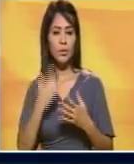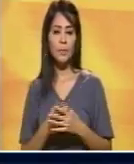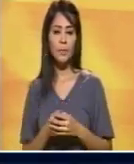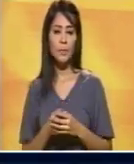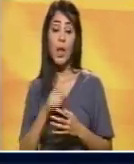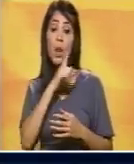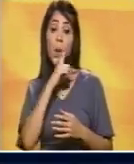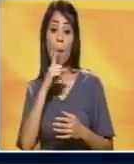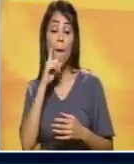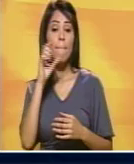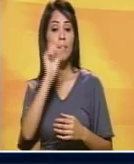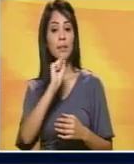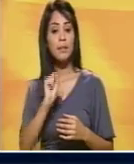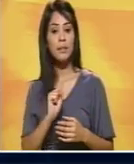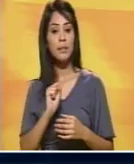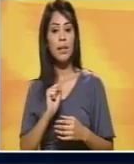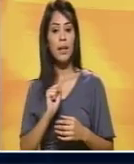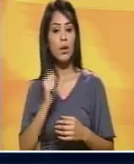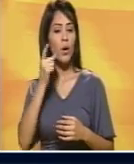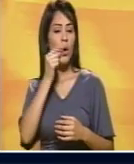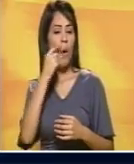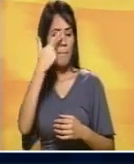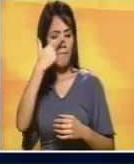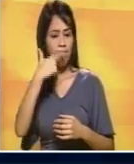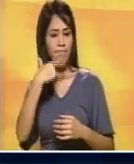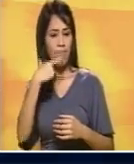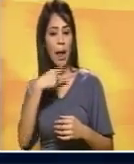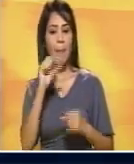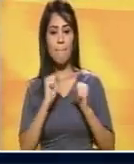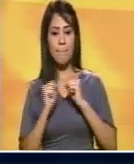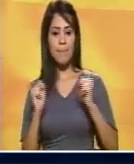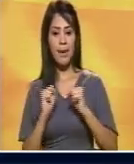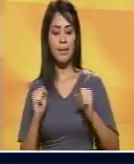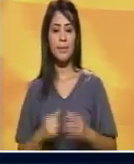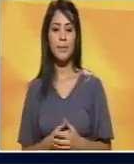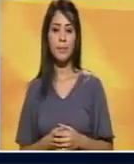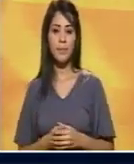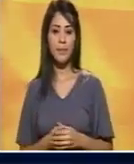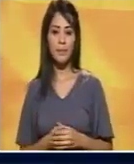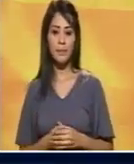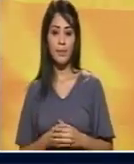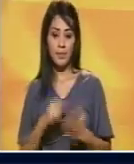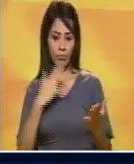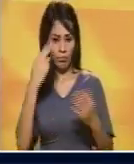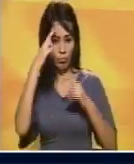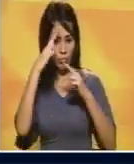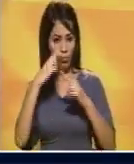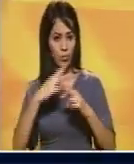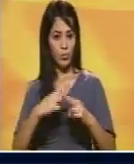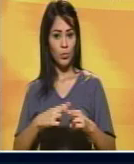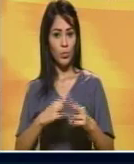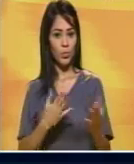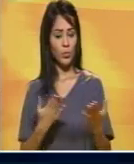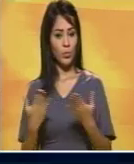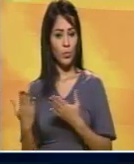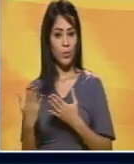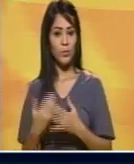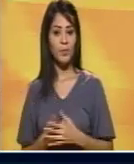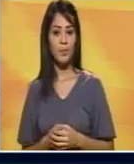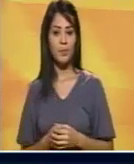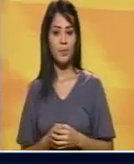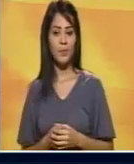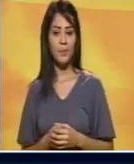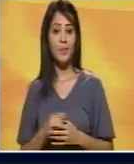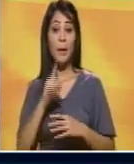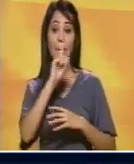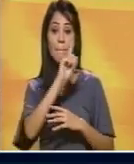el nombre de Santiago de los Caballeros de Mérida. De ahí en adelante tuvo nombres que hicieron gala de sus imponentes sierras y páramos hasta que